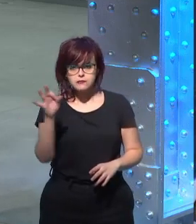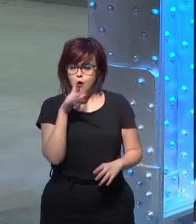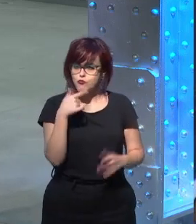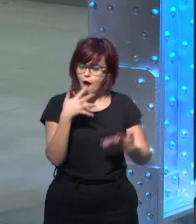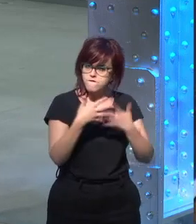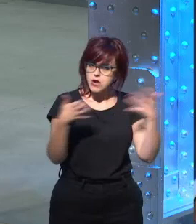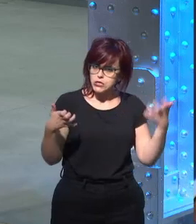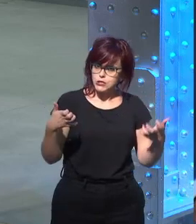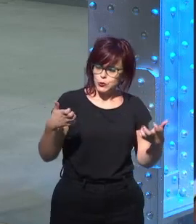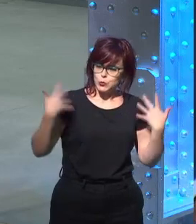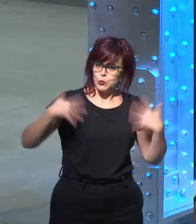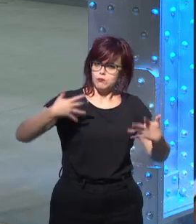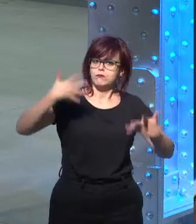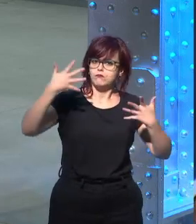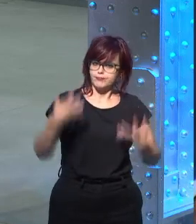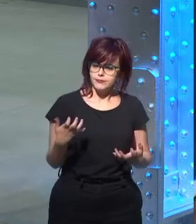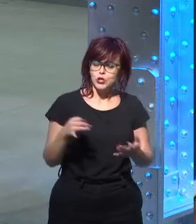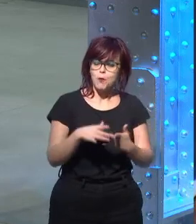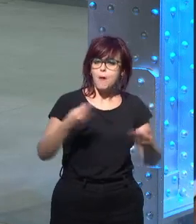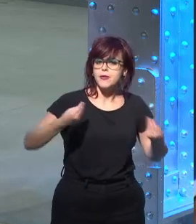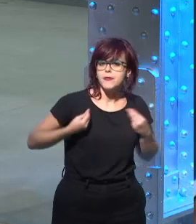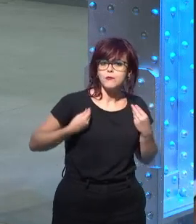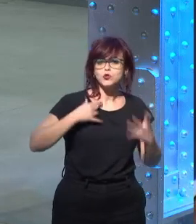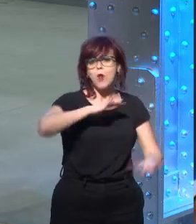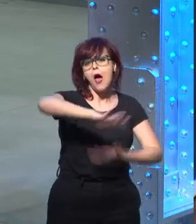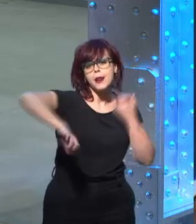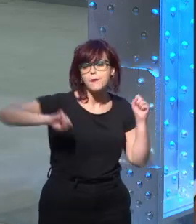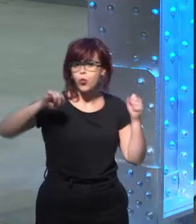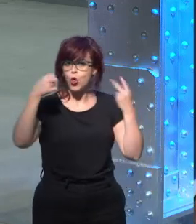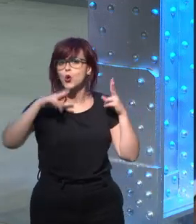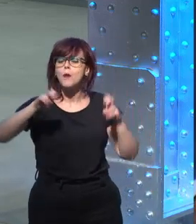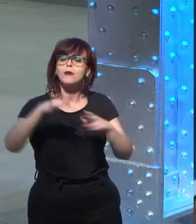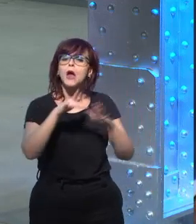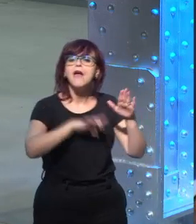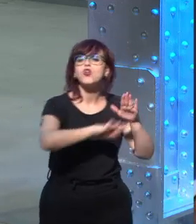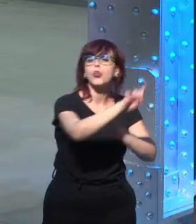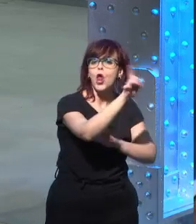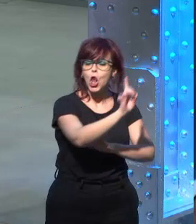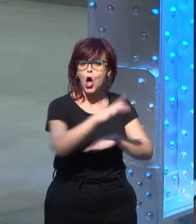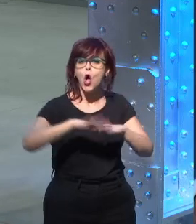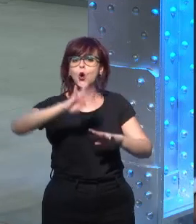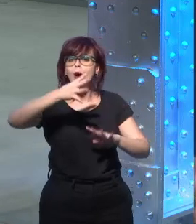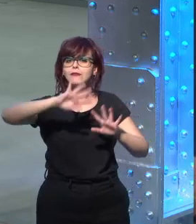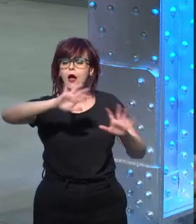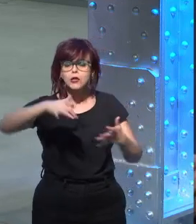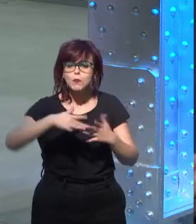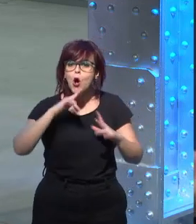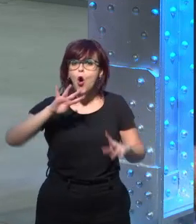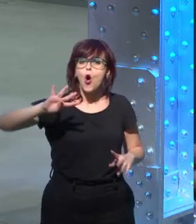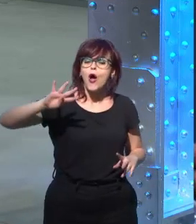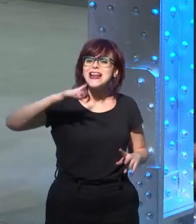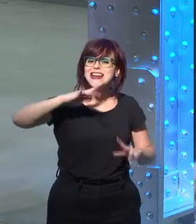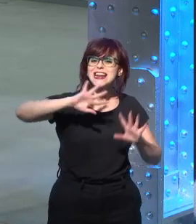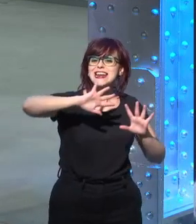rotundas y contundentes. Vivimos una nueva revolución, no una evolución, no la cuarta, una revolución.